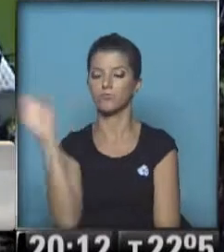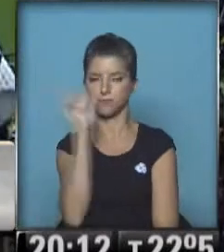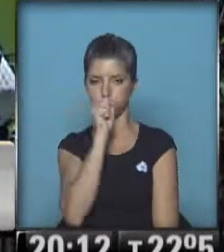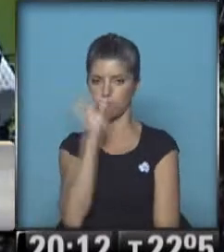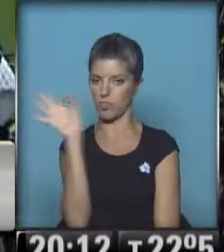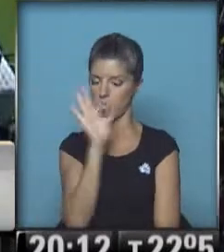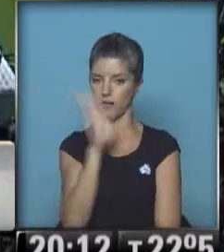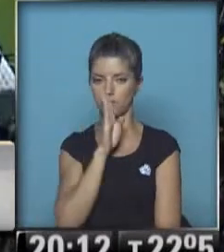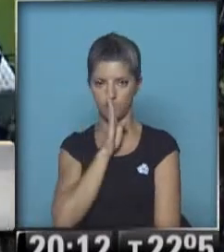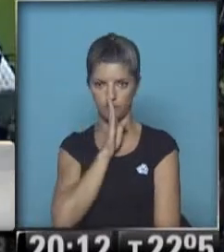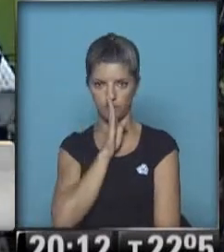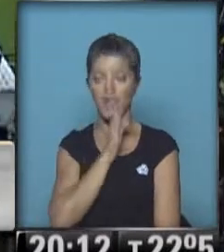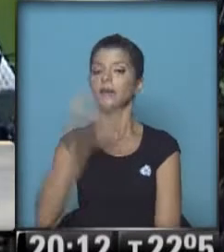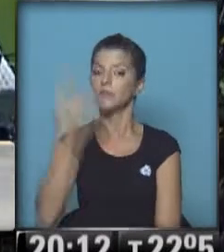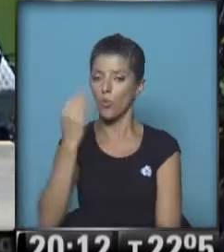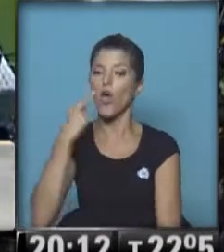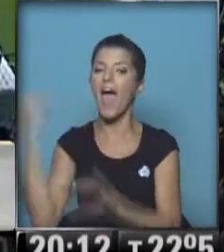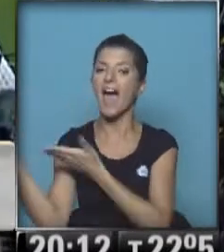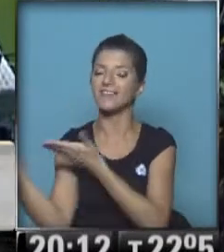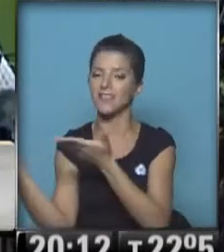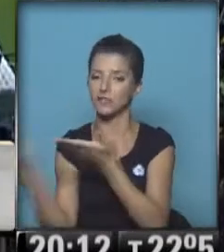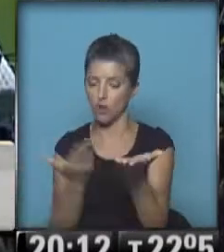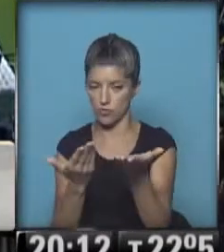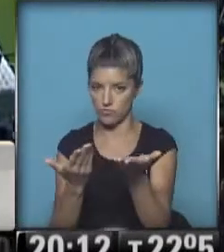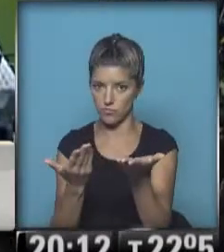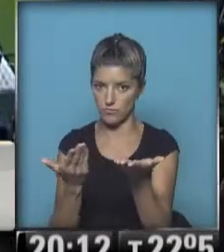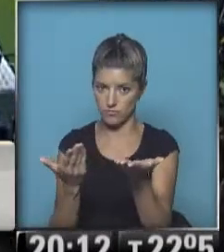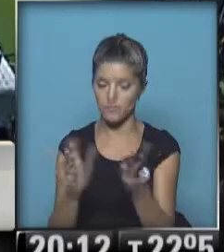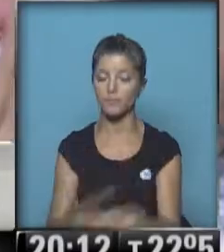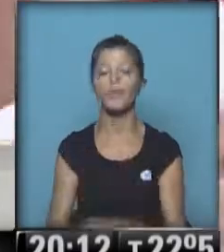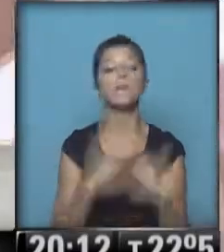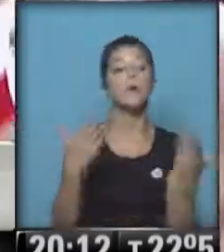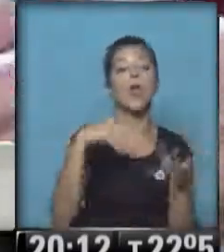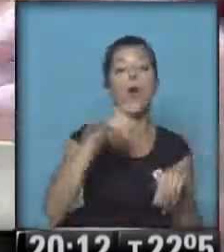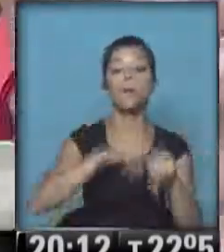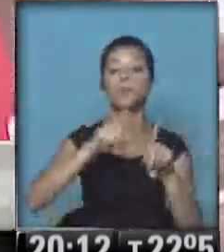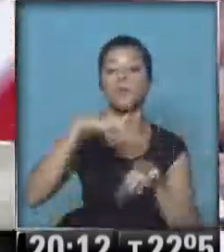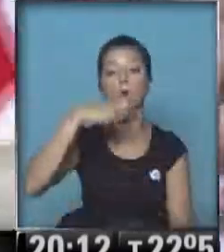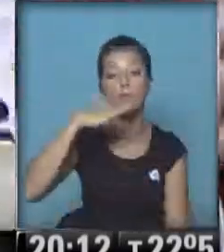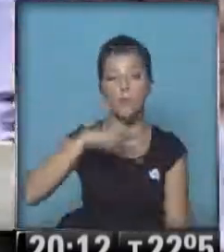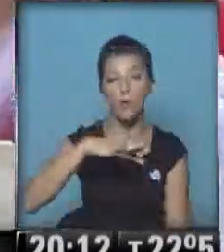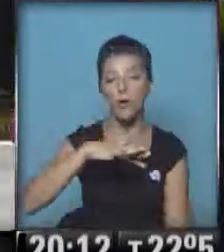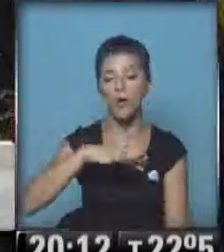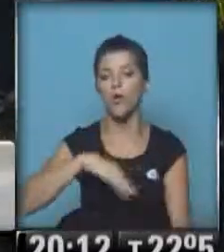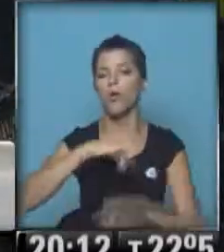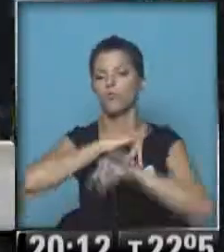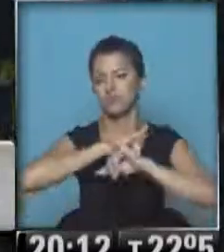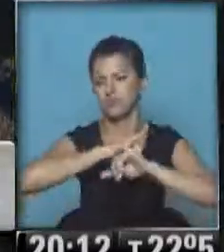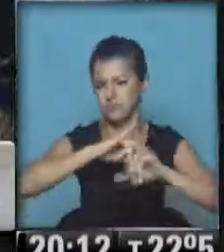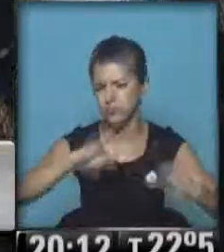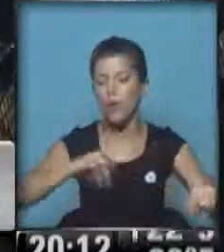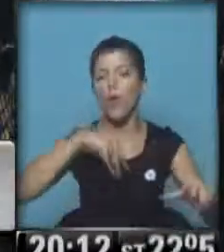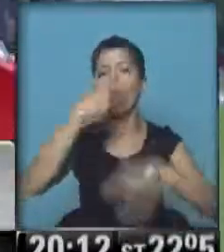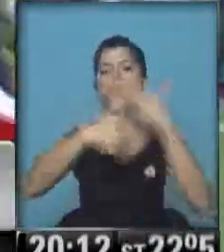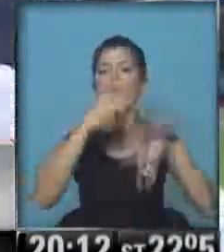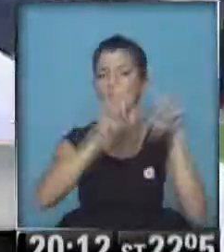silencio, seguramente asesorados legalmente. En Boca tiraron munición gruesa. Los futbolistas,